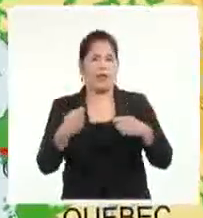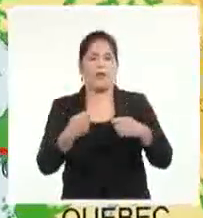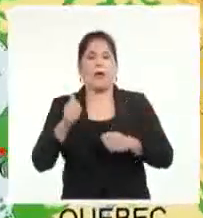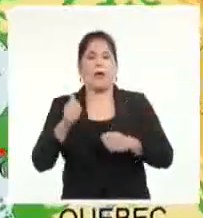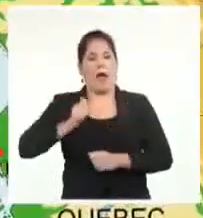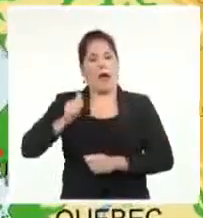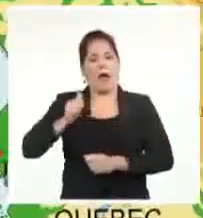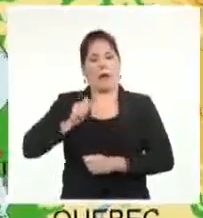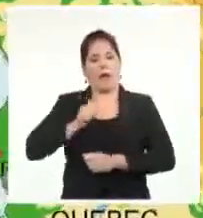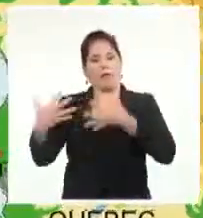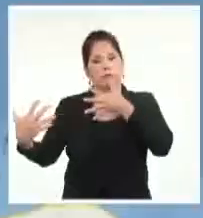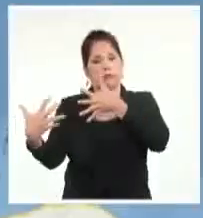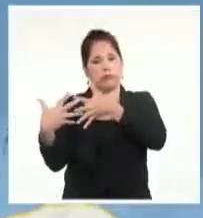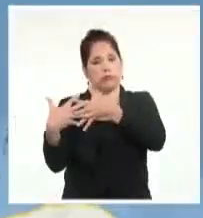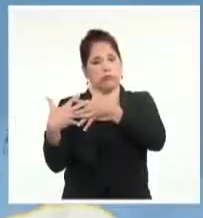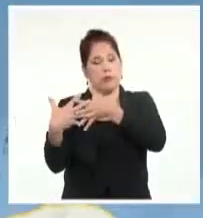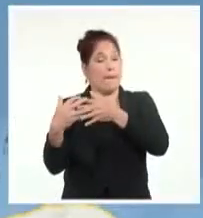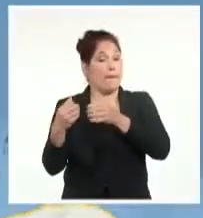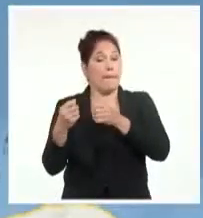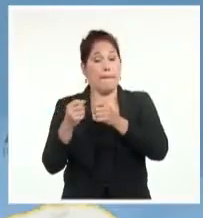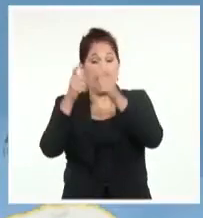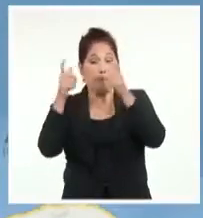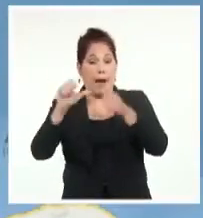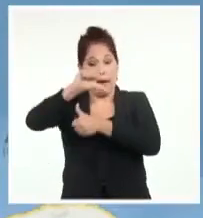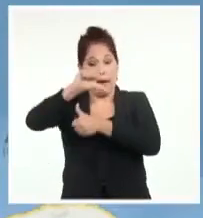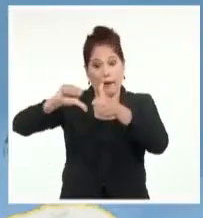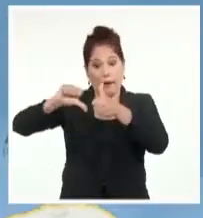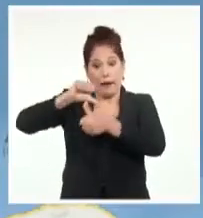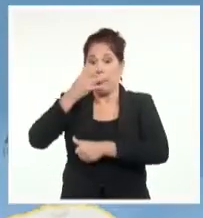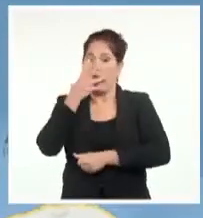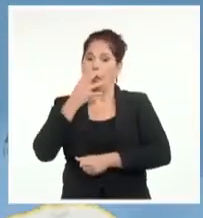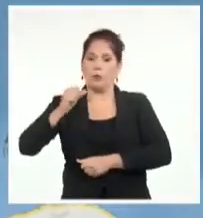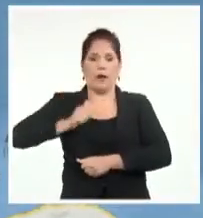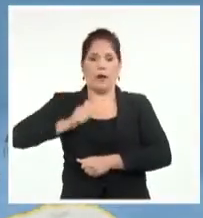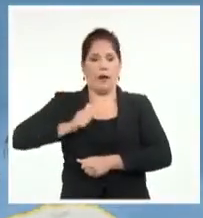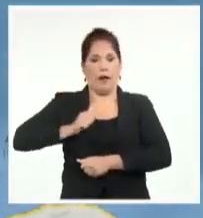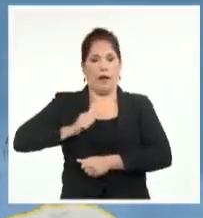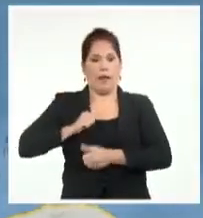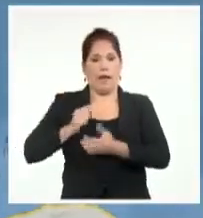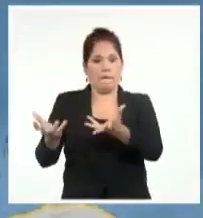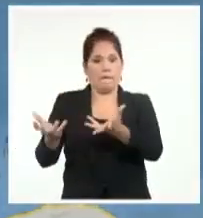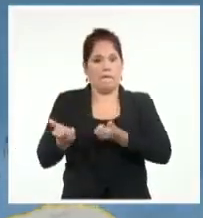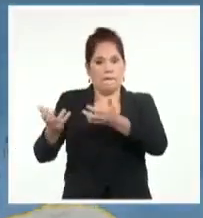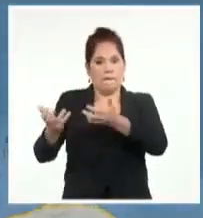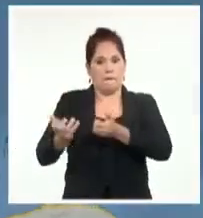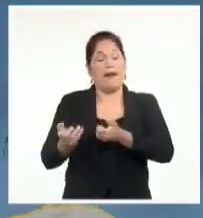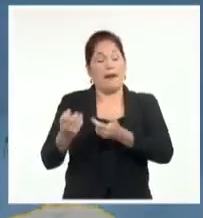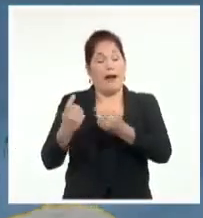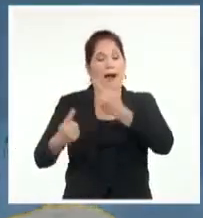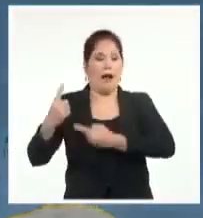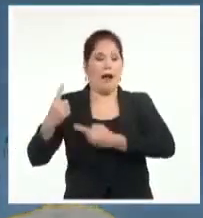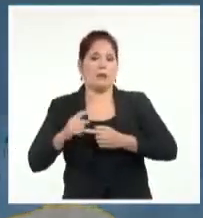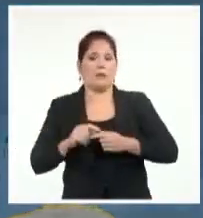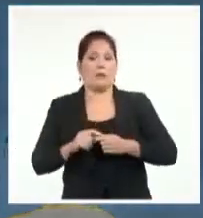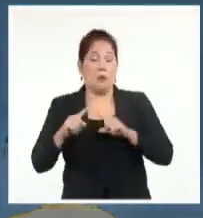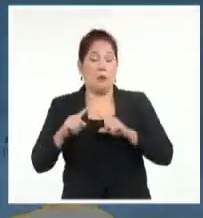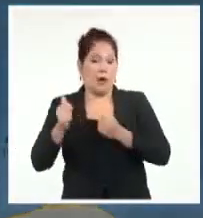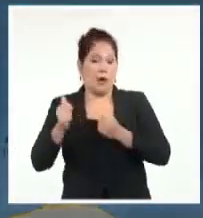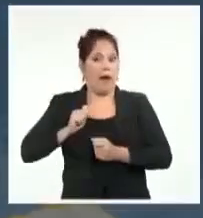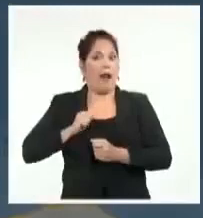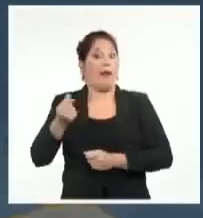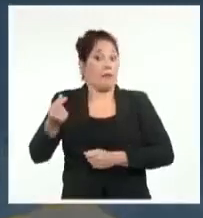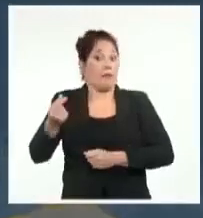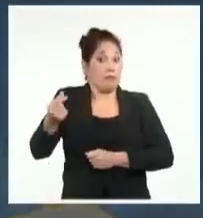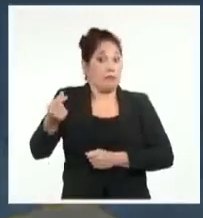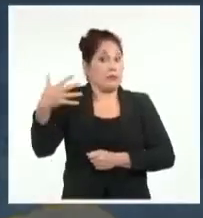Canadá. La mayoría de los destinos del Caribe están tratando de captar el mercado canadiense, porque